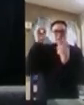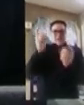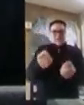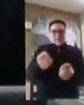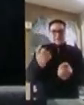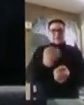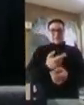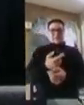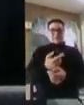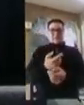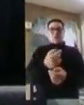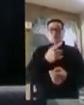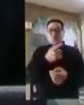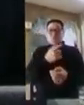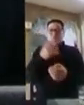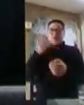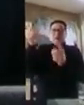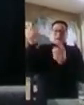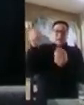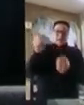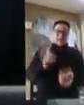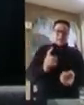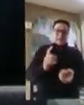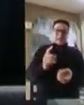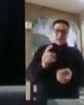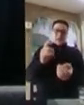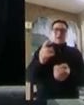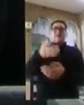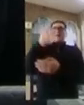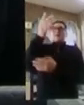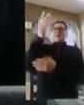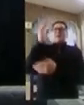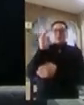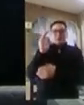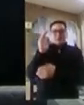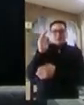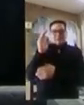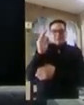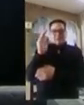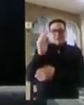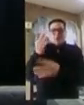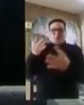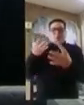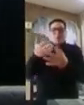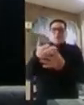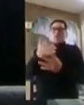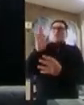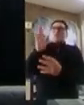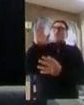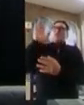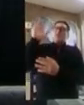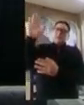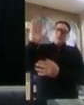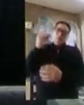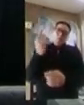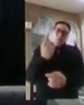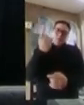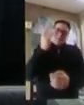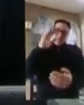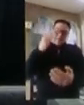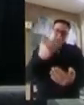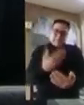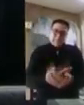Dios personificado a través de su Hijo. Dios tomó forma de